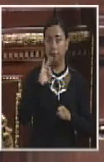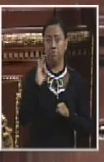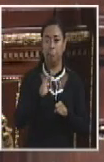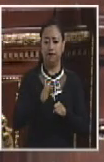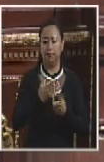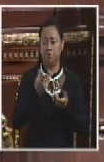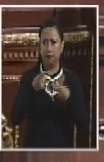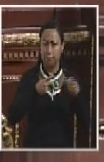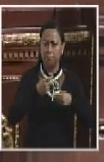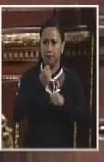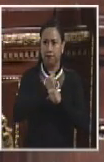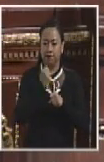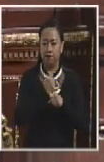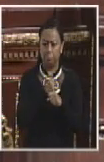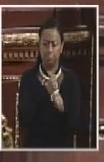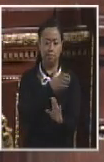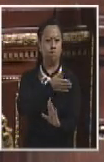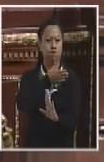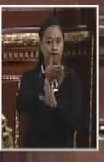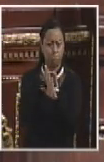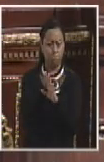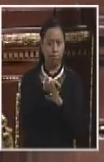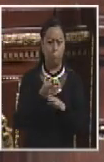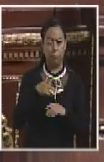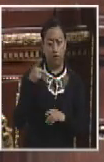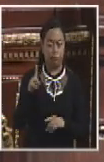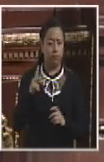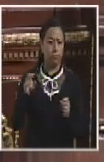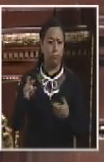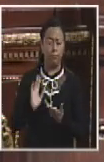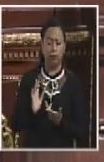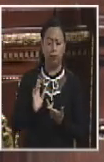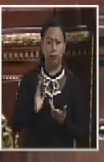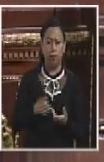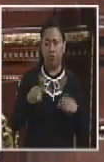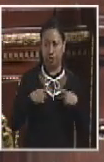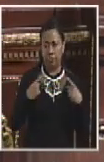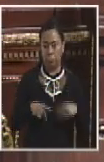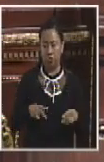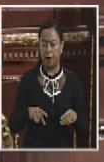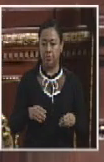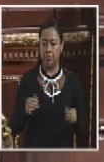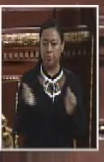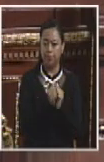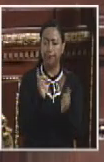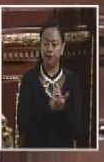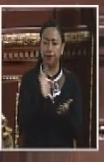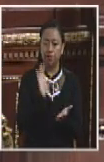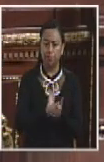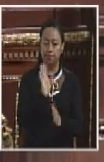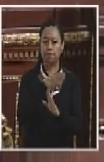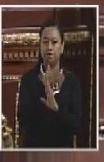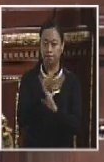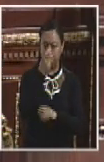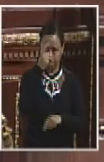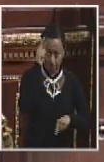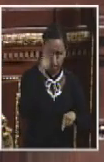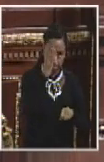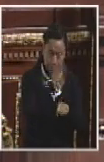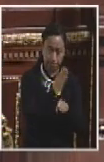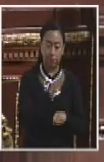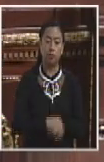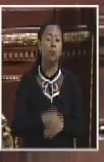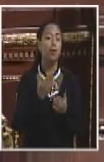cualquier práctica que atente contra la dignidad de las personas con discapacidad. Por otra parte, respecto al